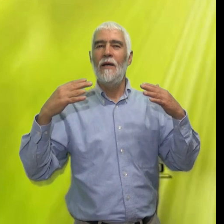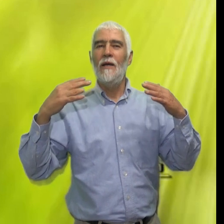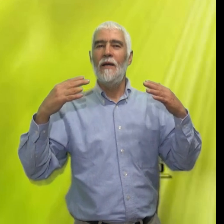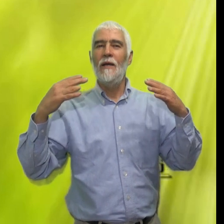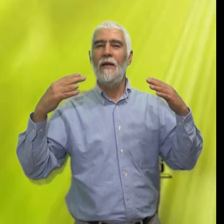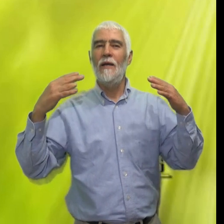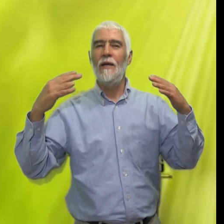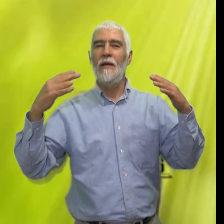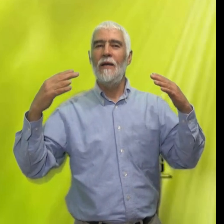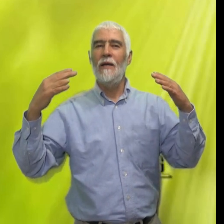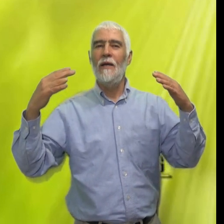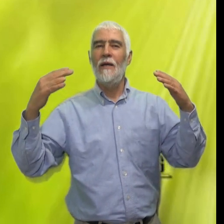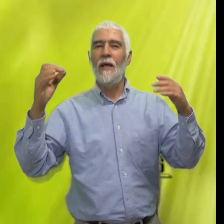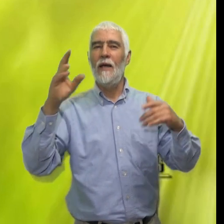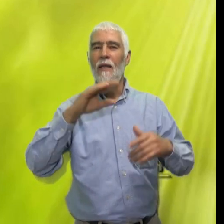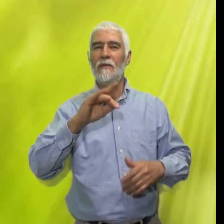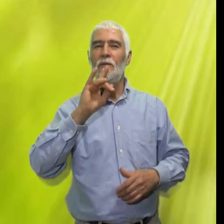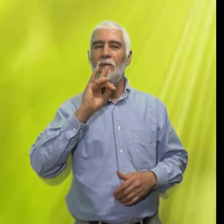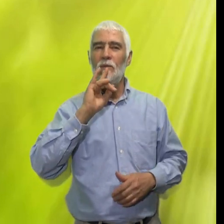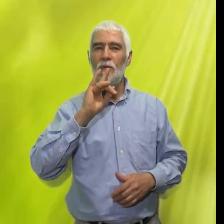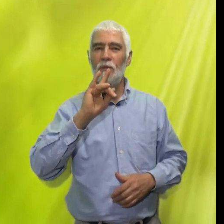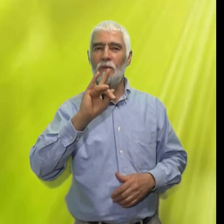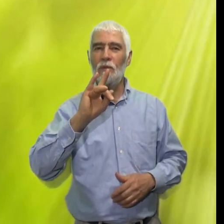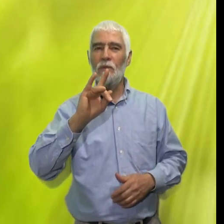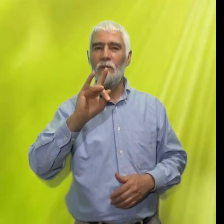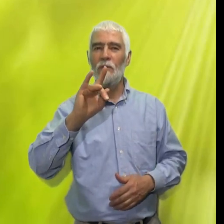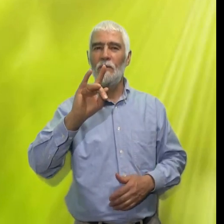Grande eres tú.